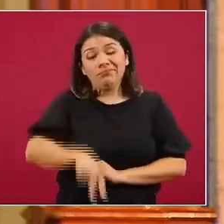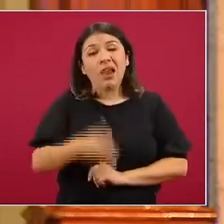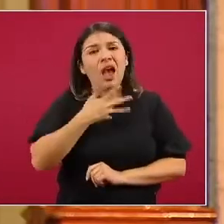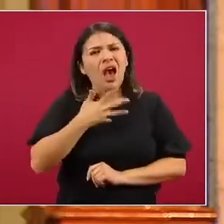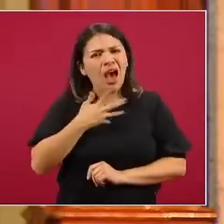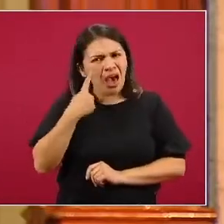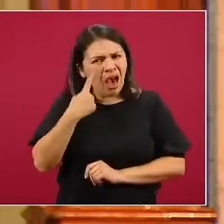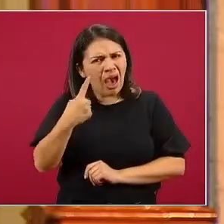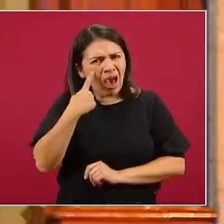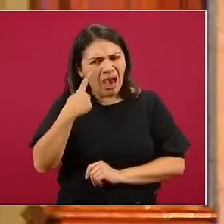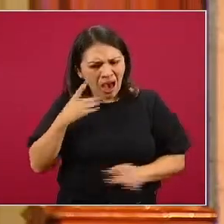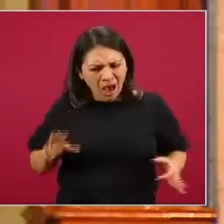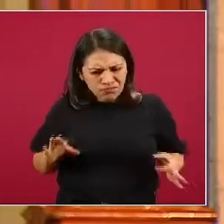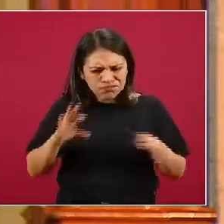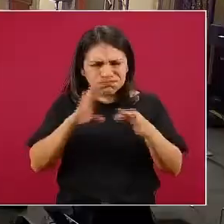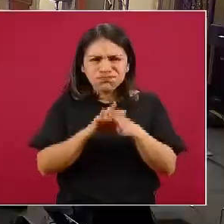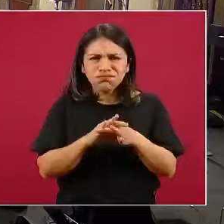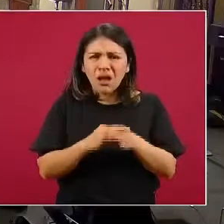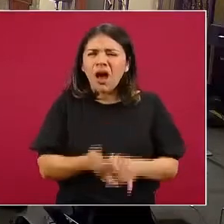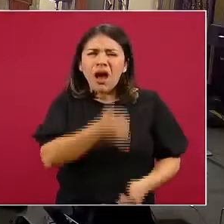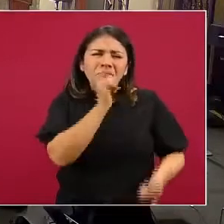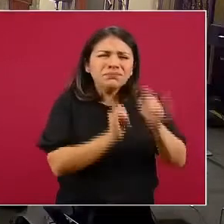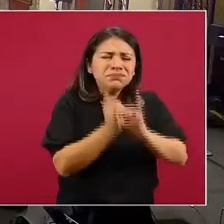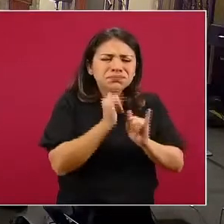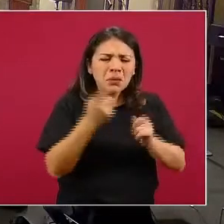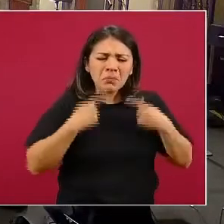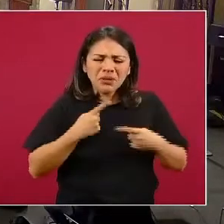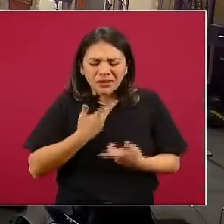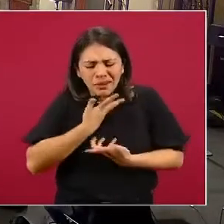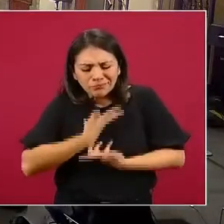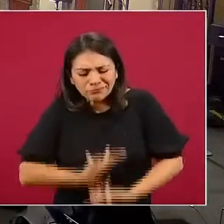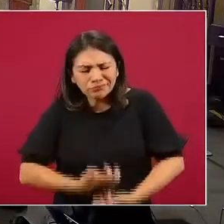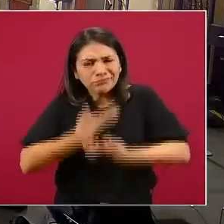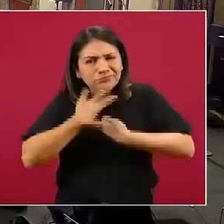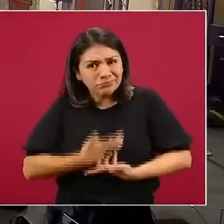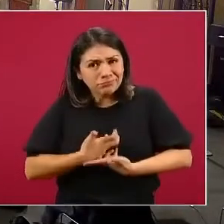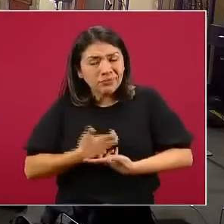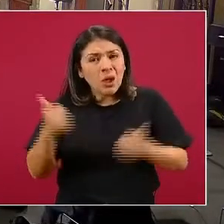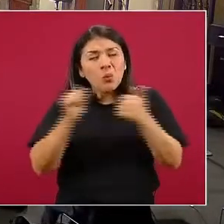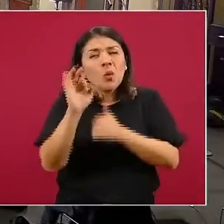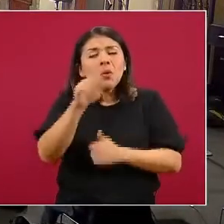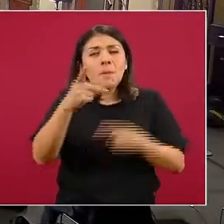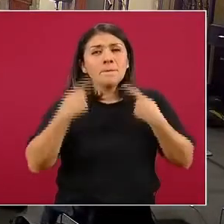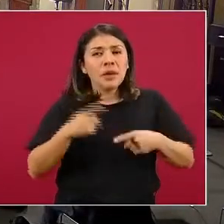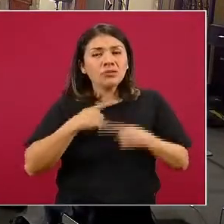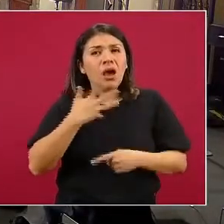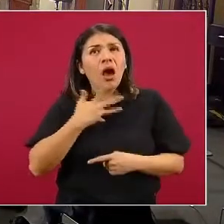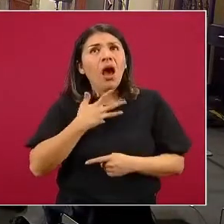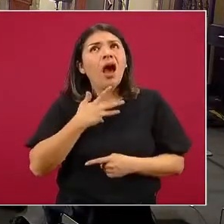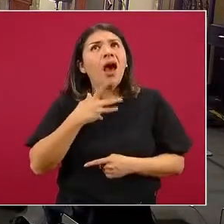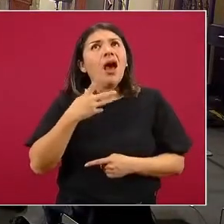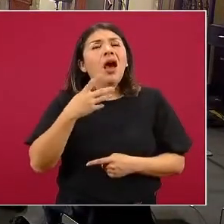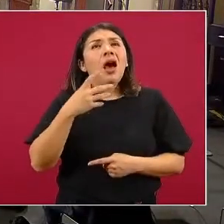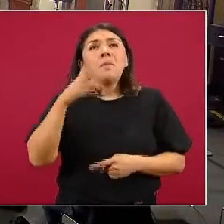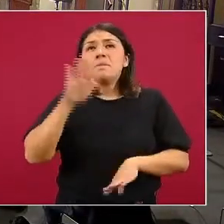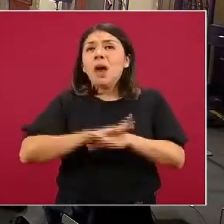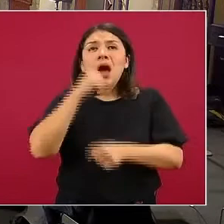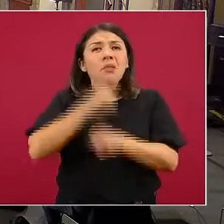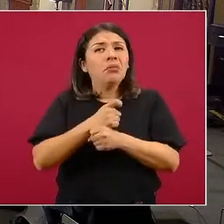una relación específica entre el consumo de alcohol y depresión, que las personas que ya tienen un trastorno por dependencia a